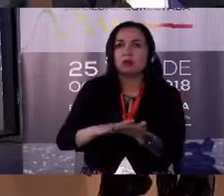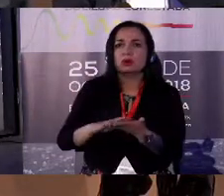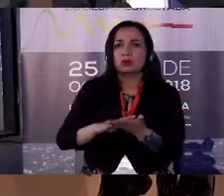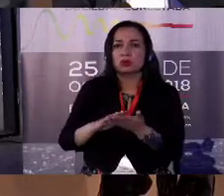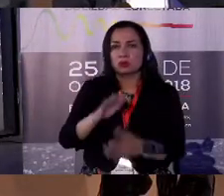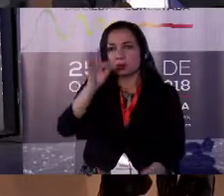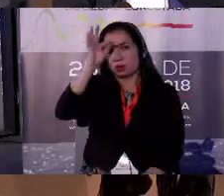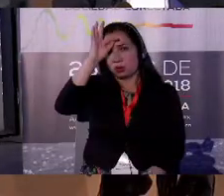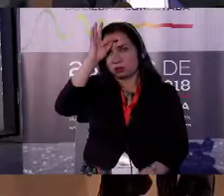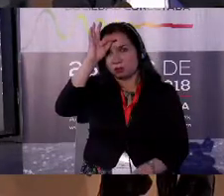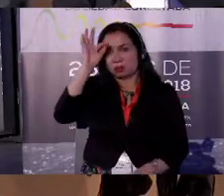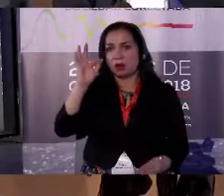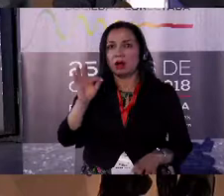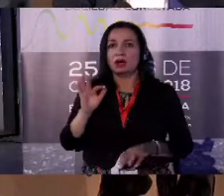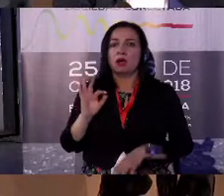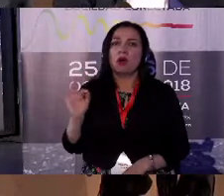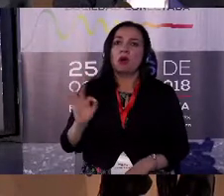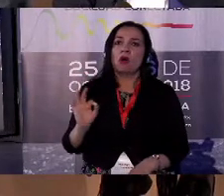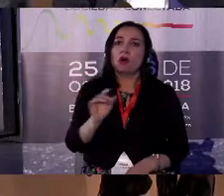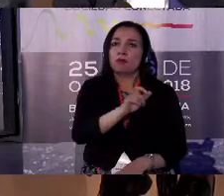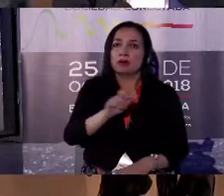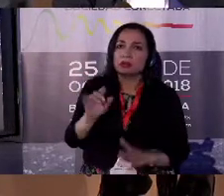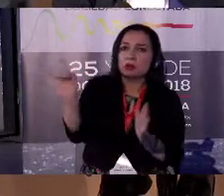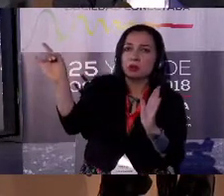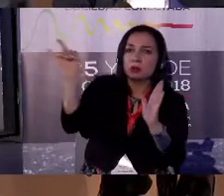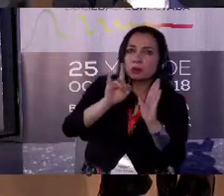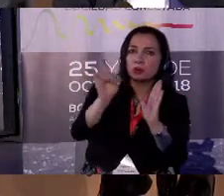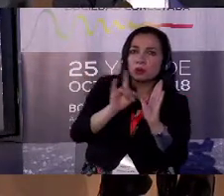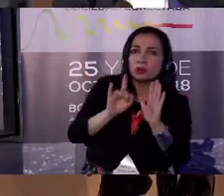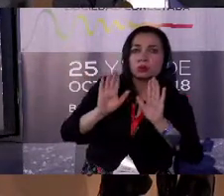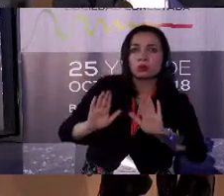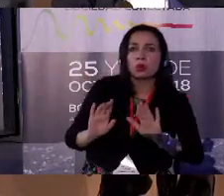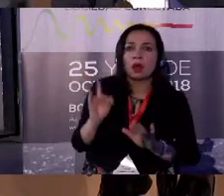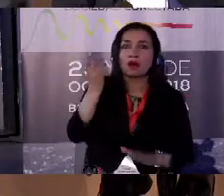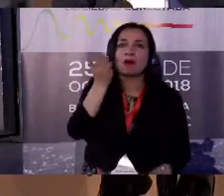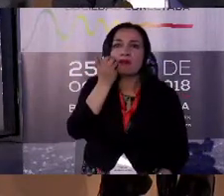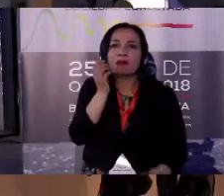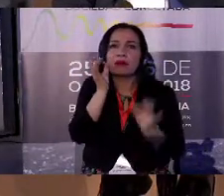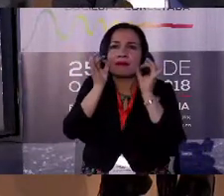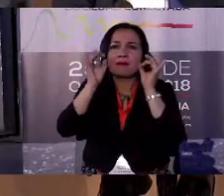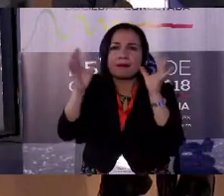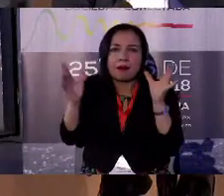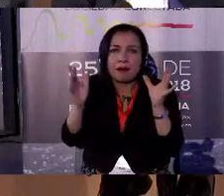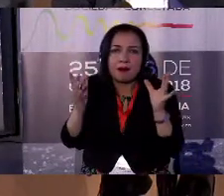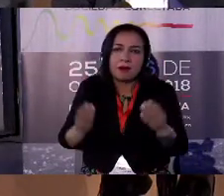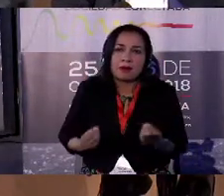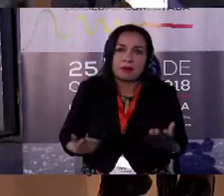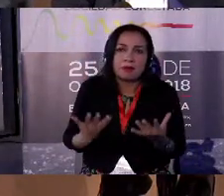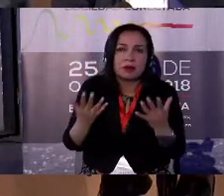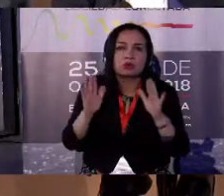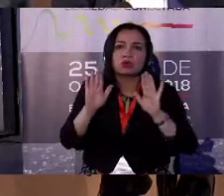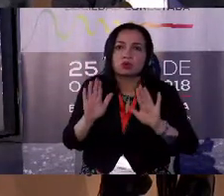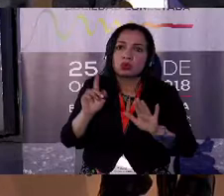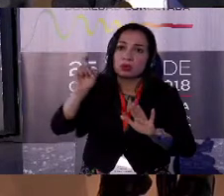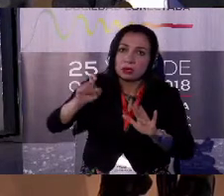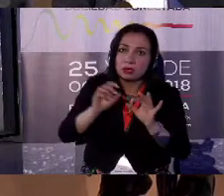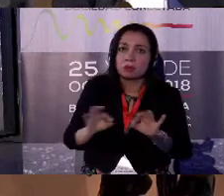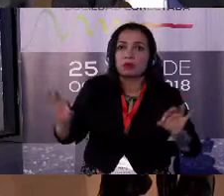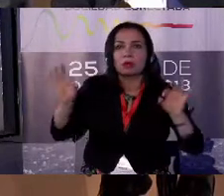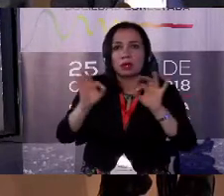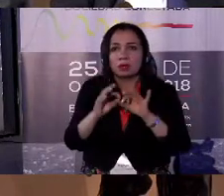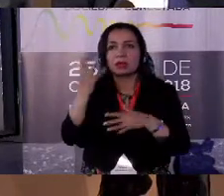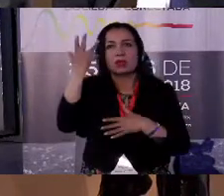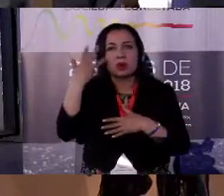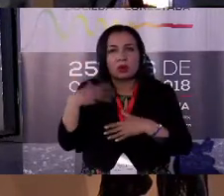por ejemplo, con sensores, para atender a las personas que tienen enfermedades crónicas no infecciosas, que lo único que requieren es un monitoreo continuo, no